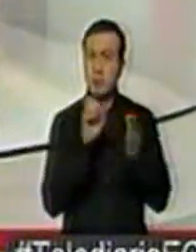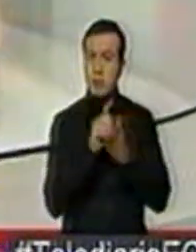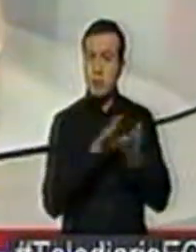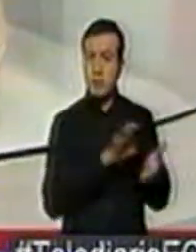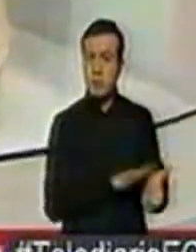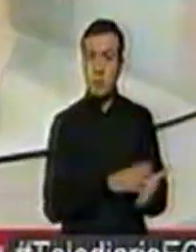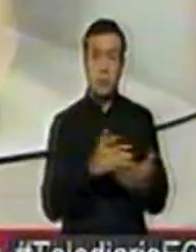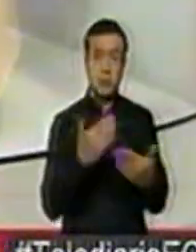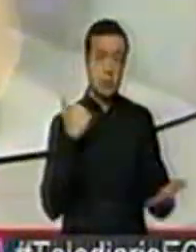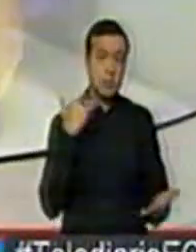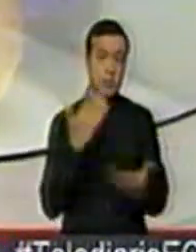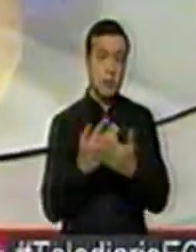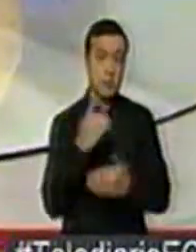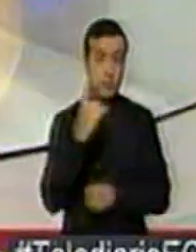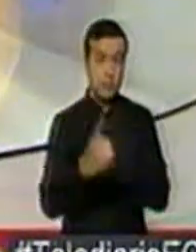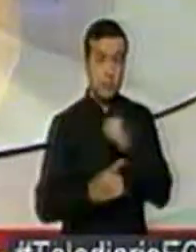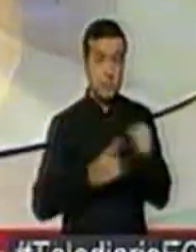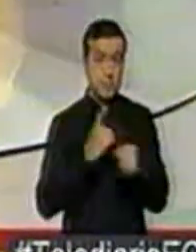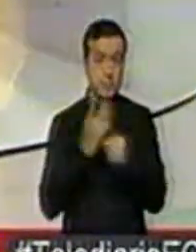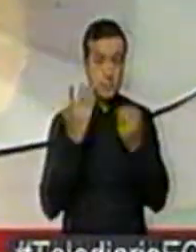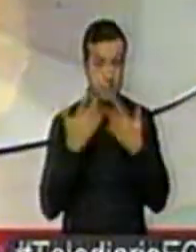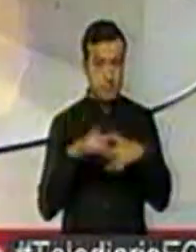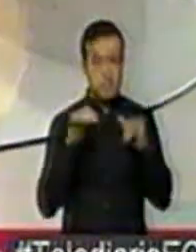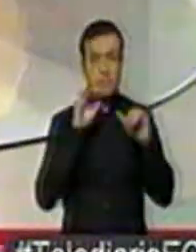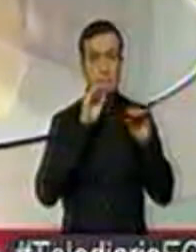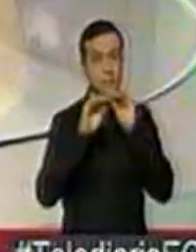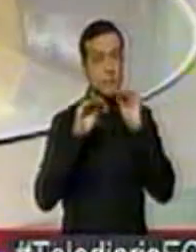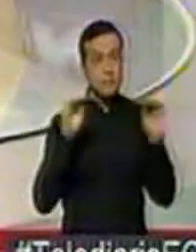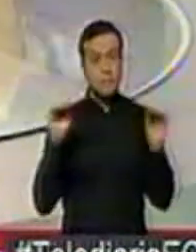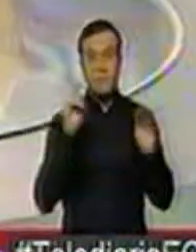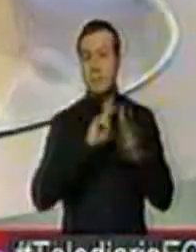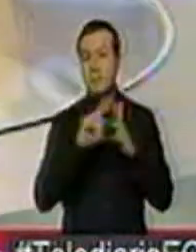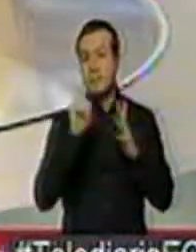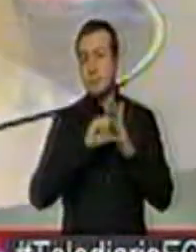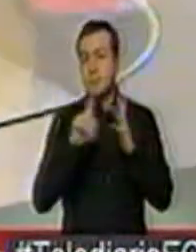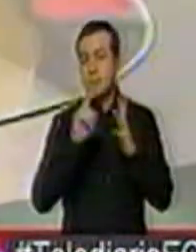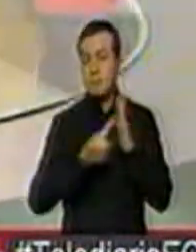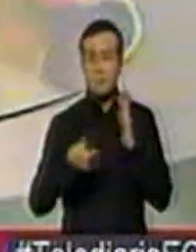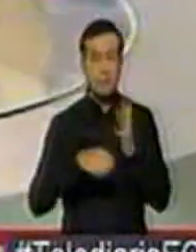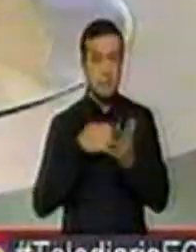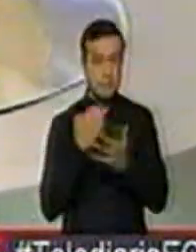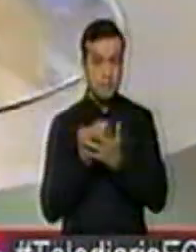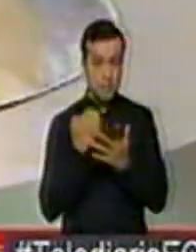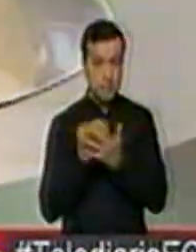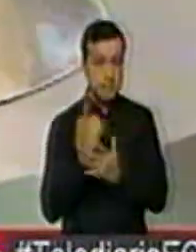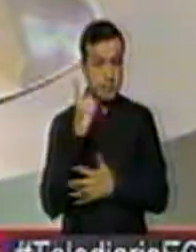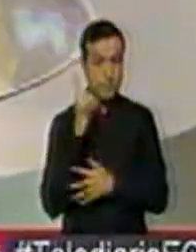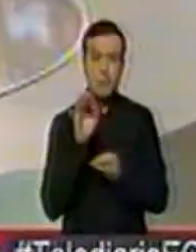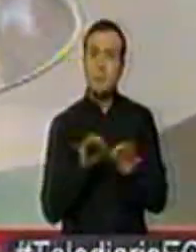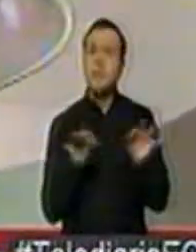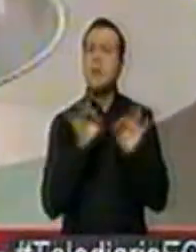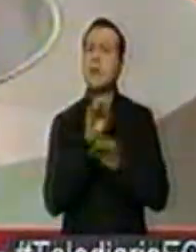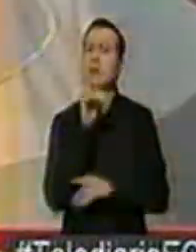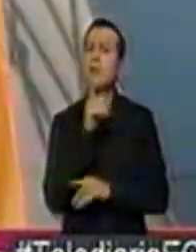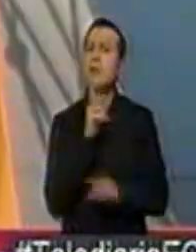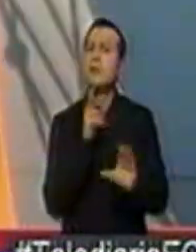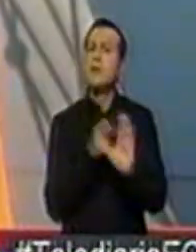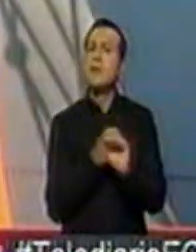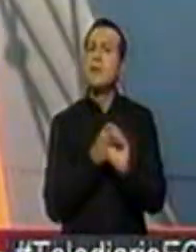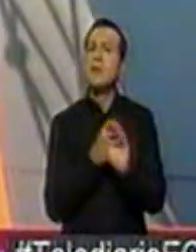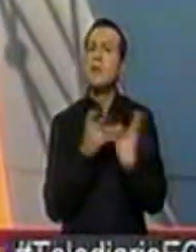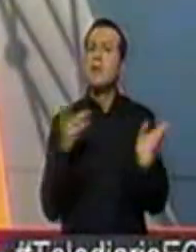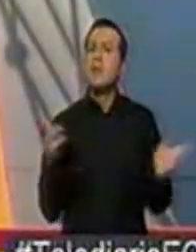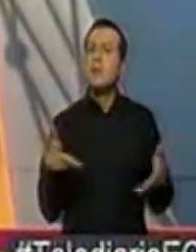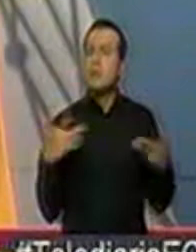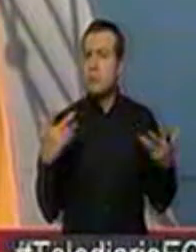desde hace un año se siente se viene sociabilizando con distintos sectores de la economía eso es importante quienes han participado durante la construcción